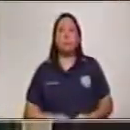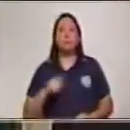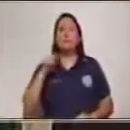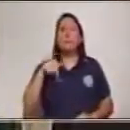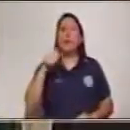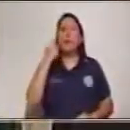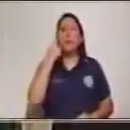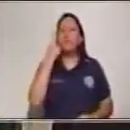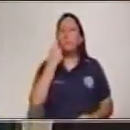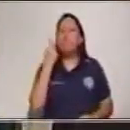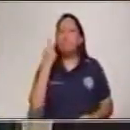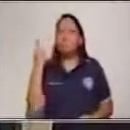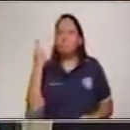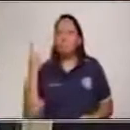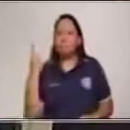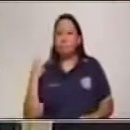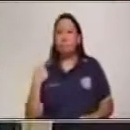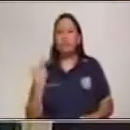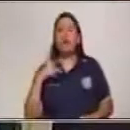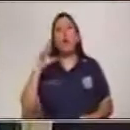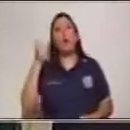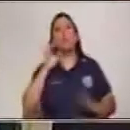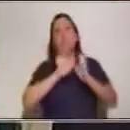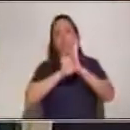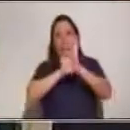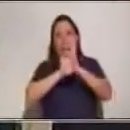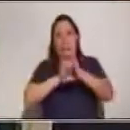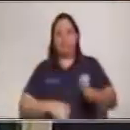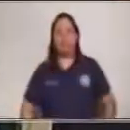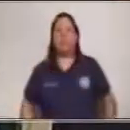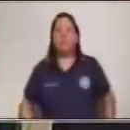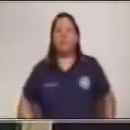Busquemos o desarrollemos otro ejemplo.